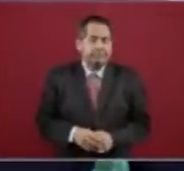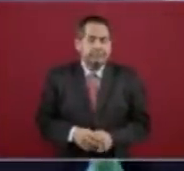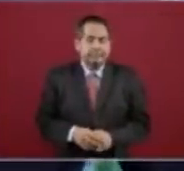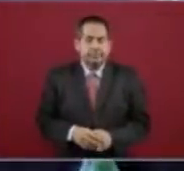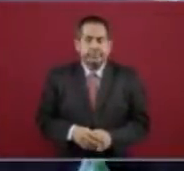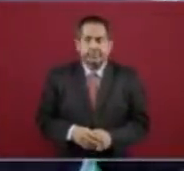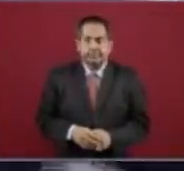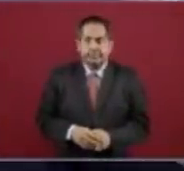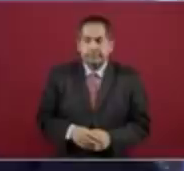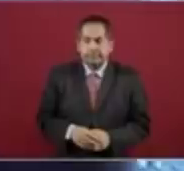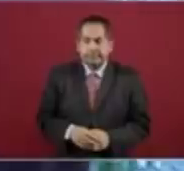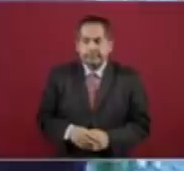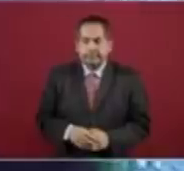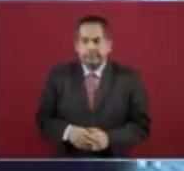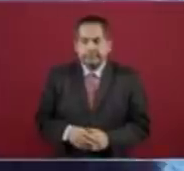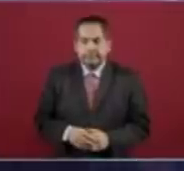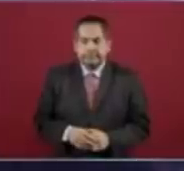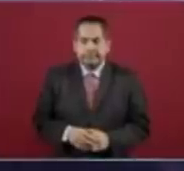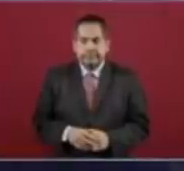Gracias.